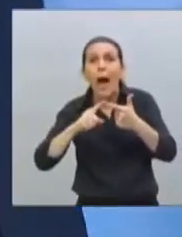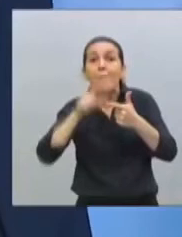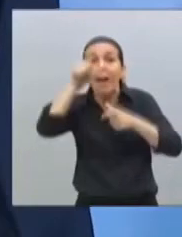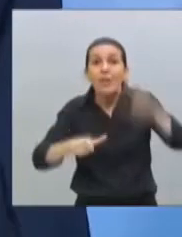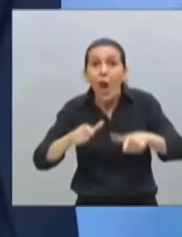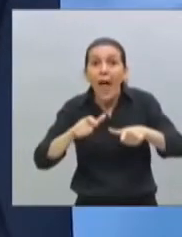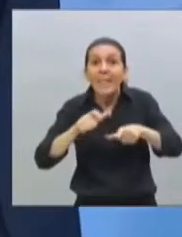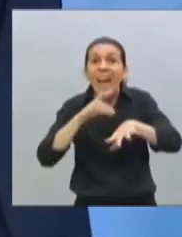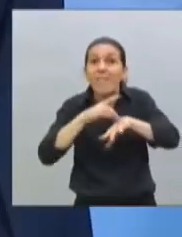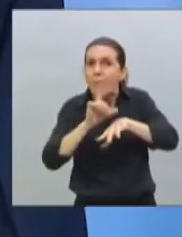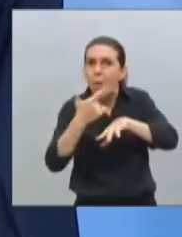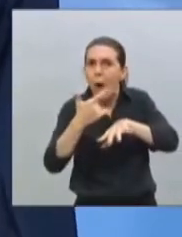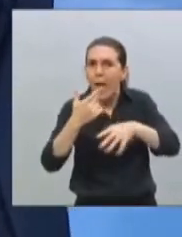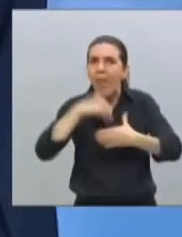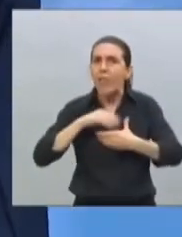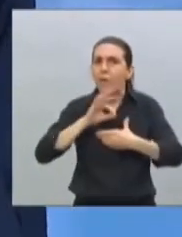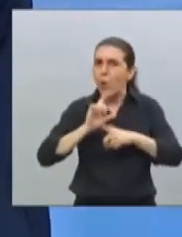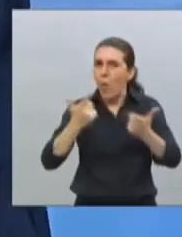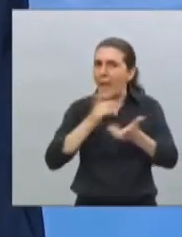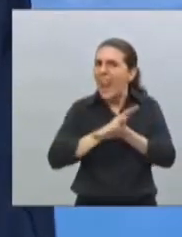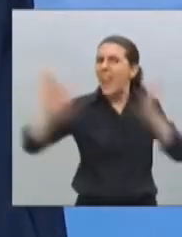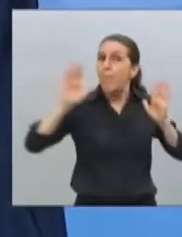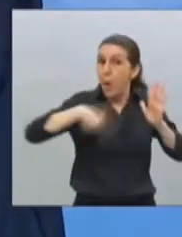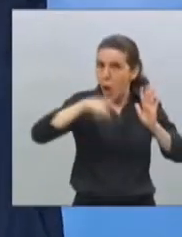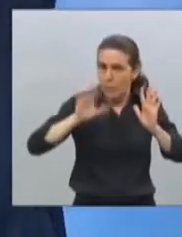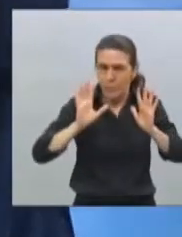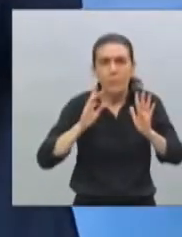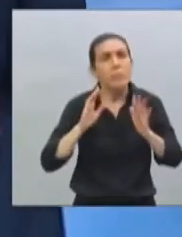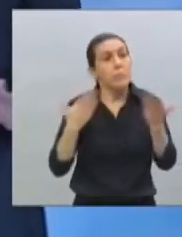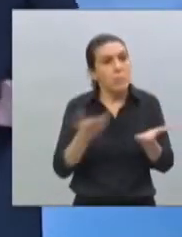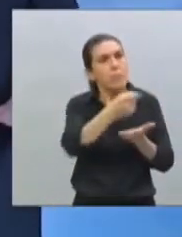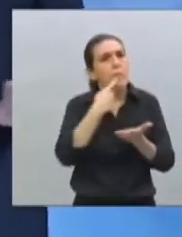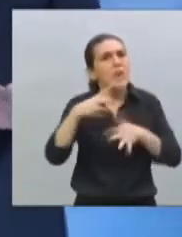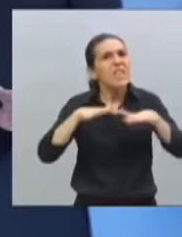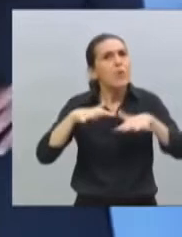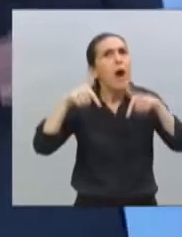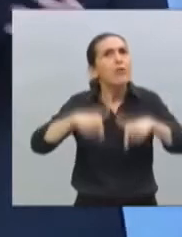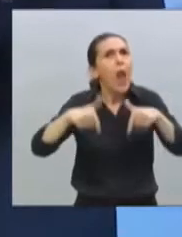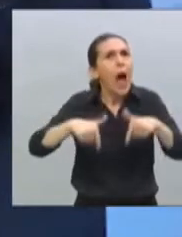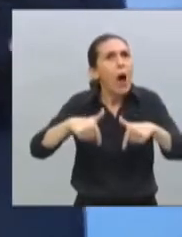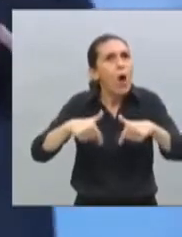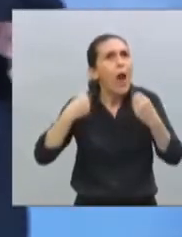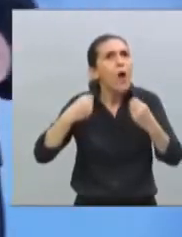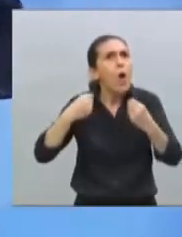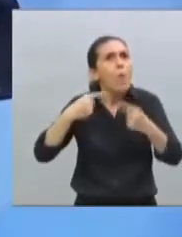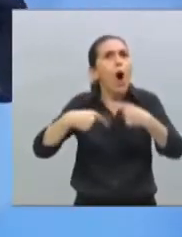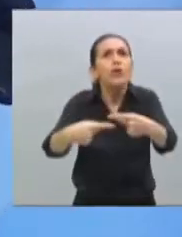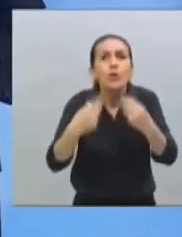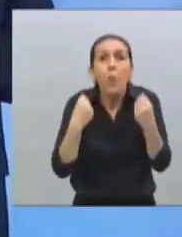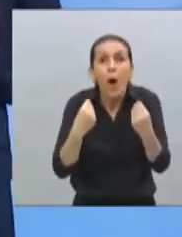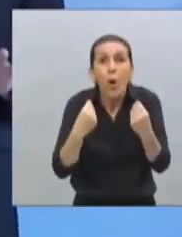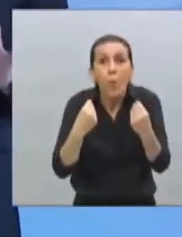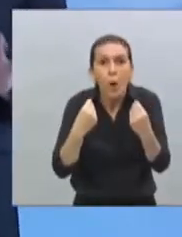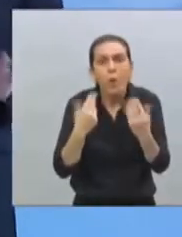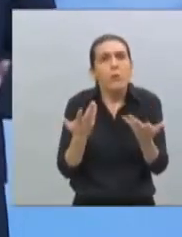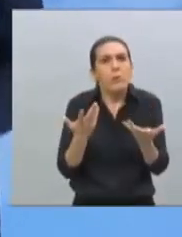para destacar lo que se trató en los encuentros, es que justamente el gobierno nacional abre una mesa con todos